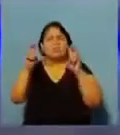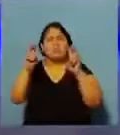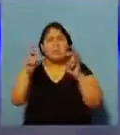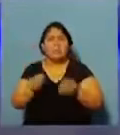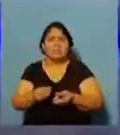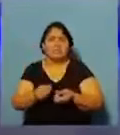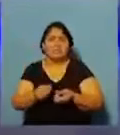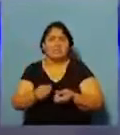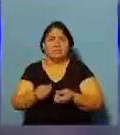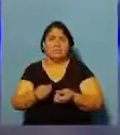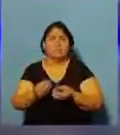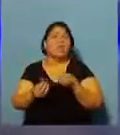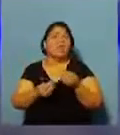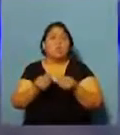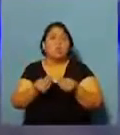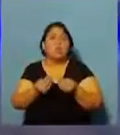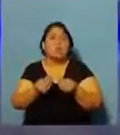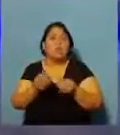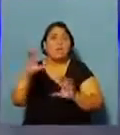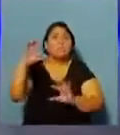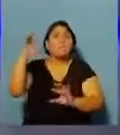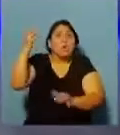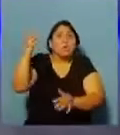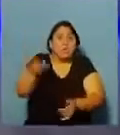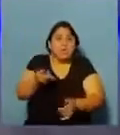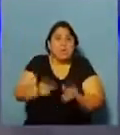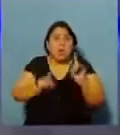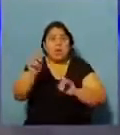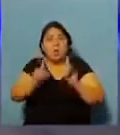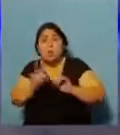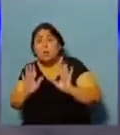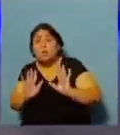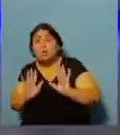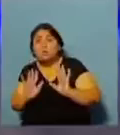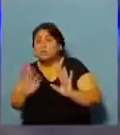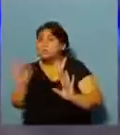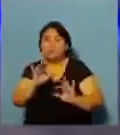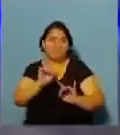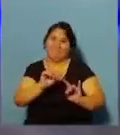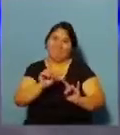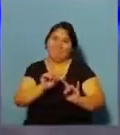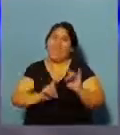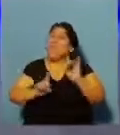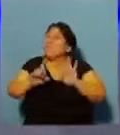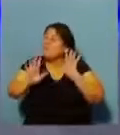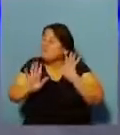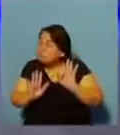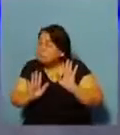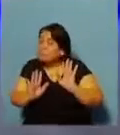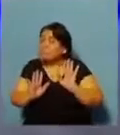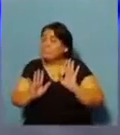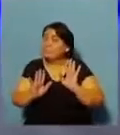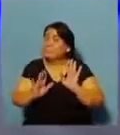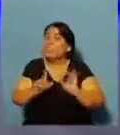que sale alguna moda, da la impresión que no es para todos. O sea, hay